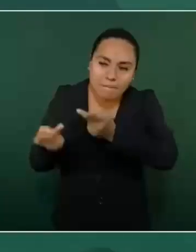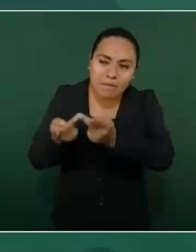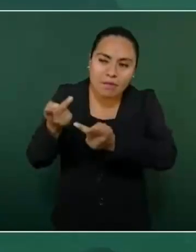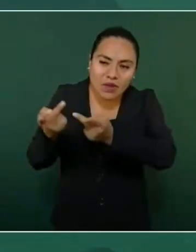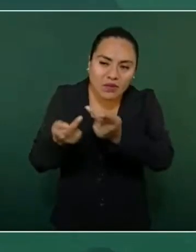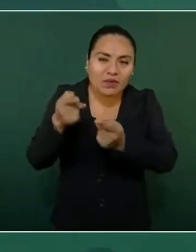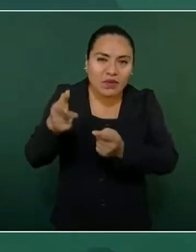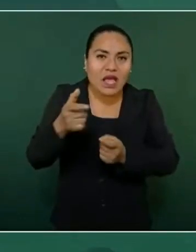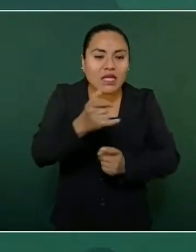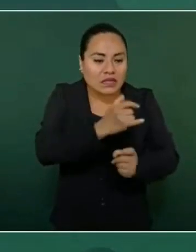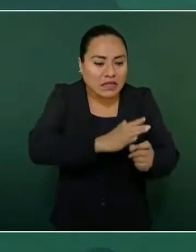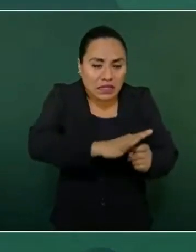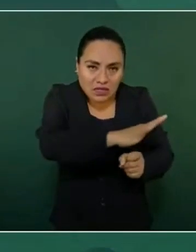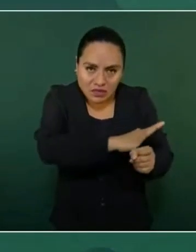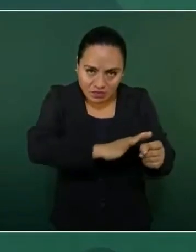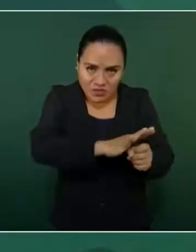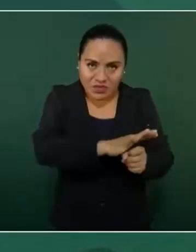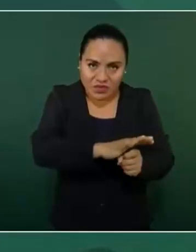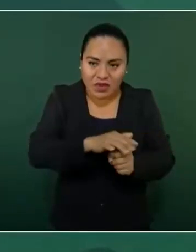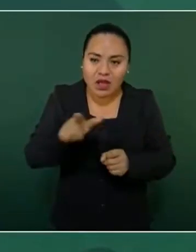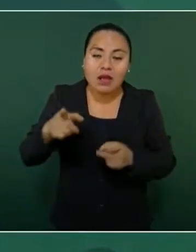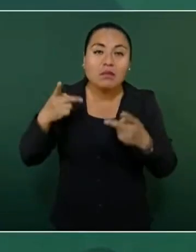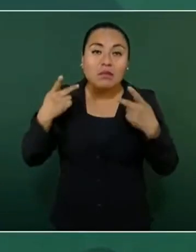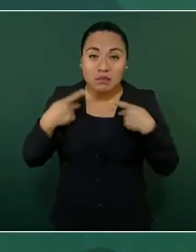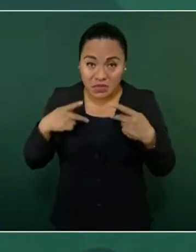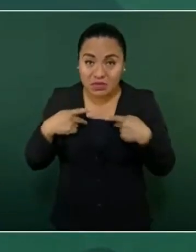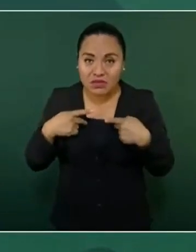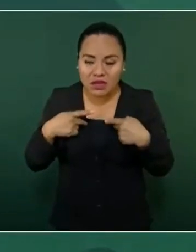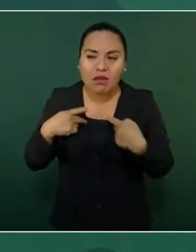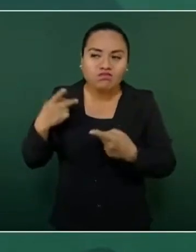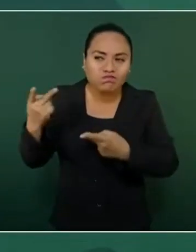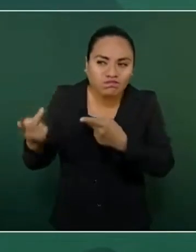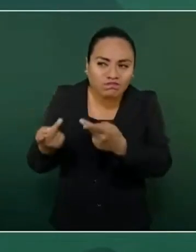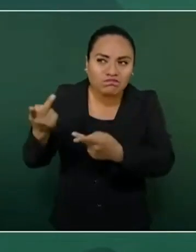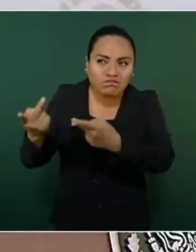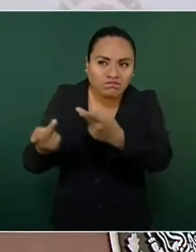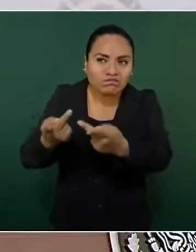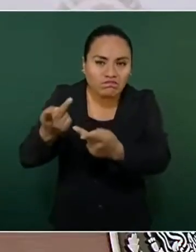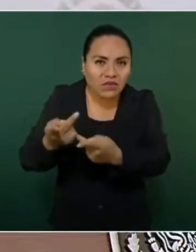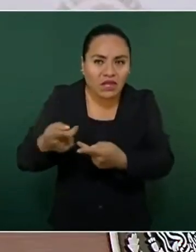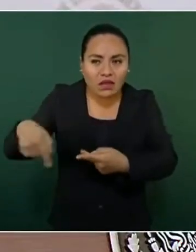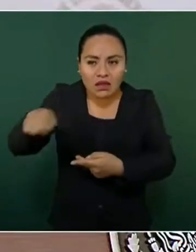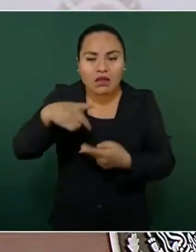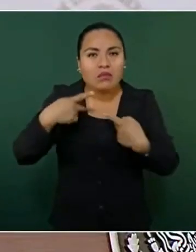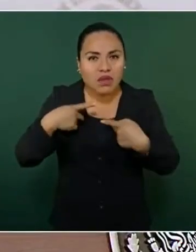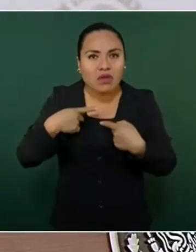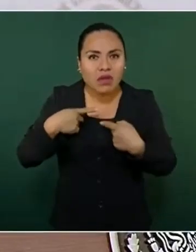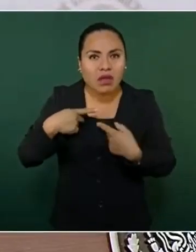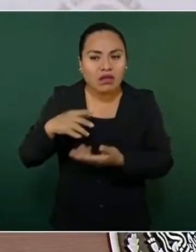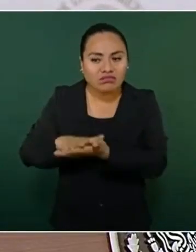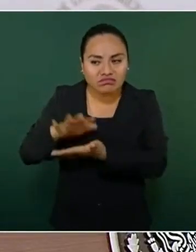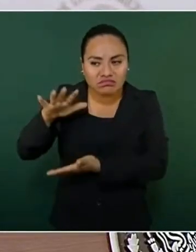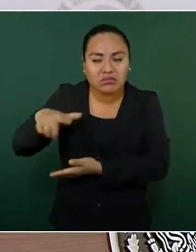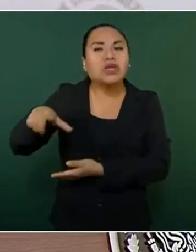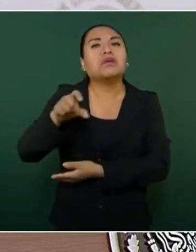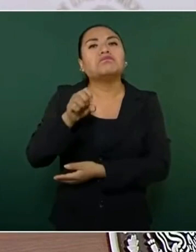el Istmo con la gente y la mayoría estuvo de acuerdo.